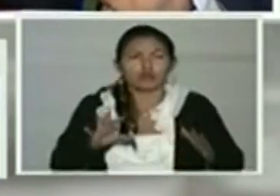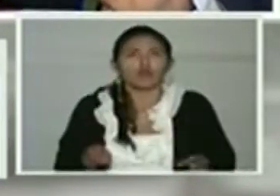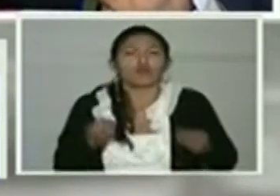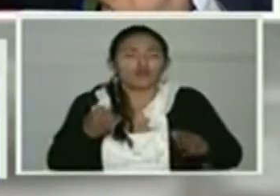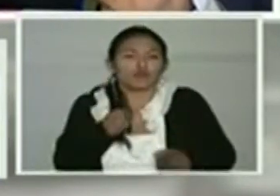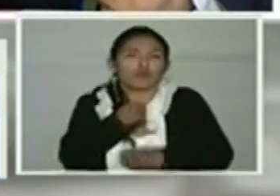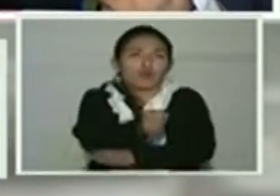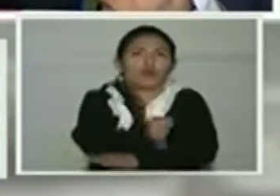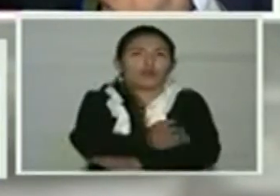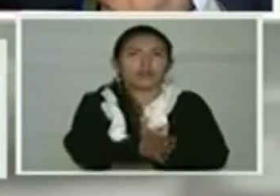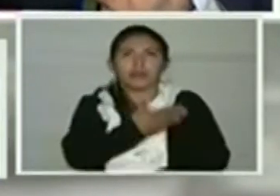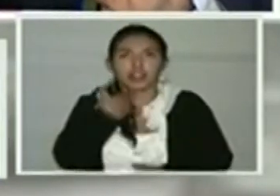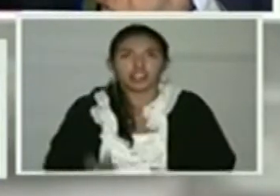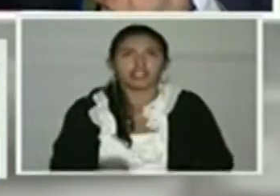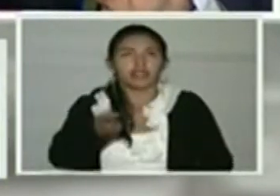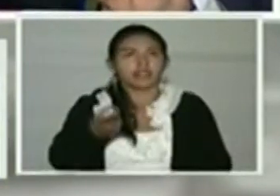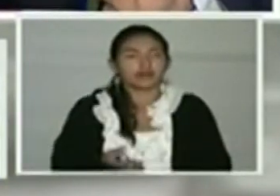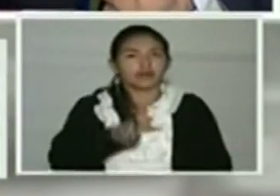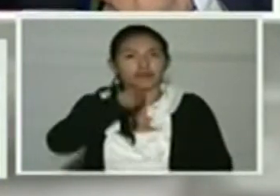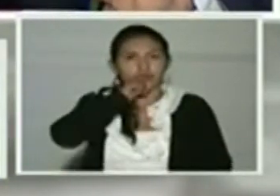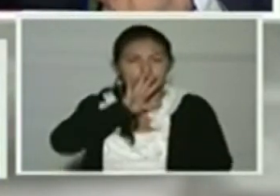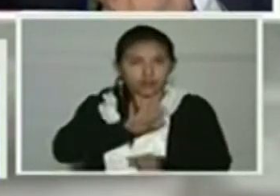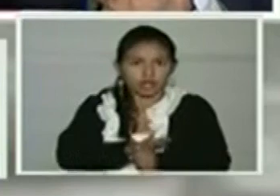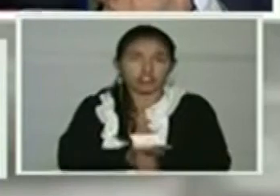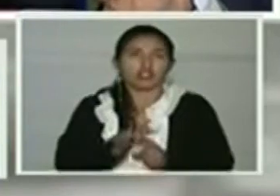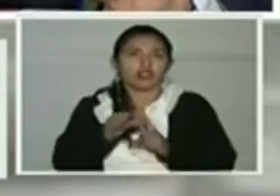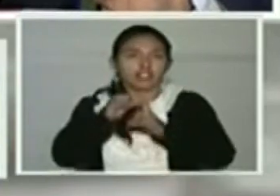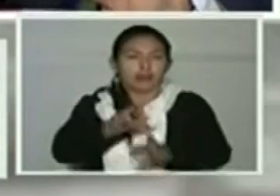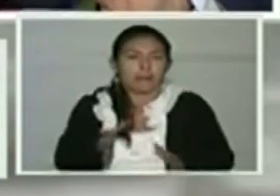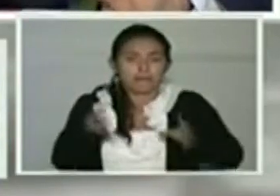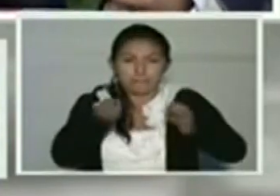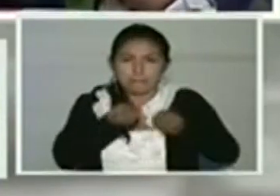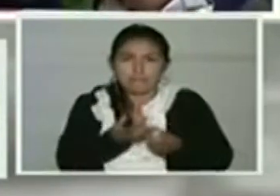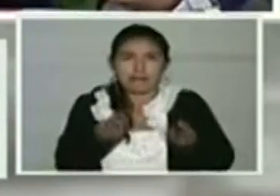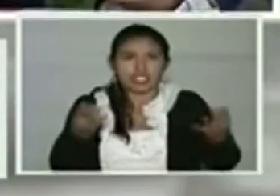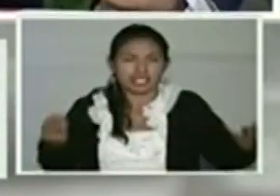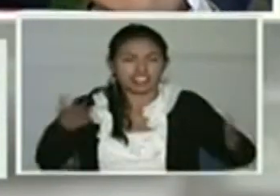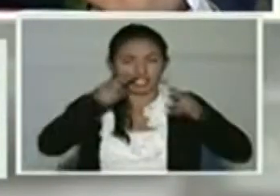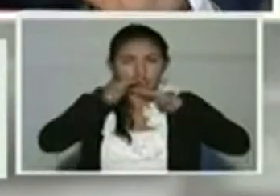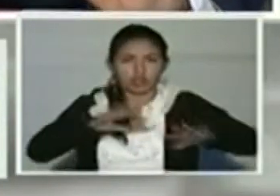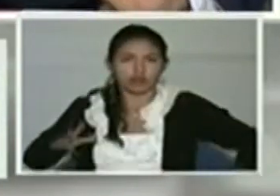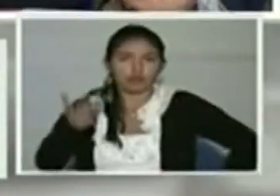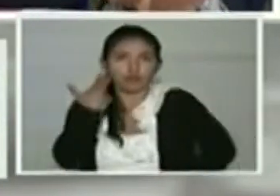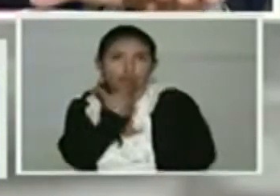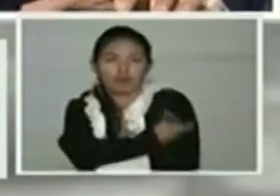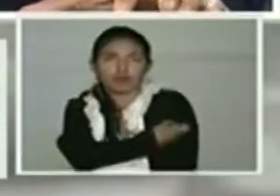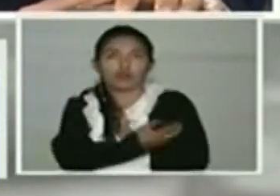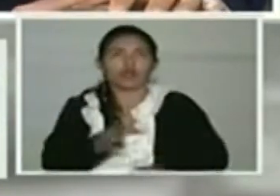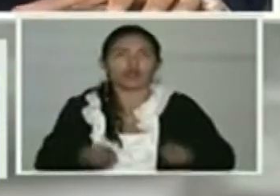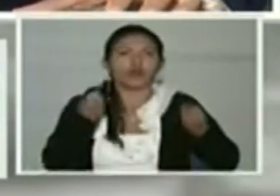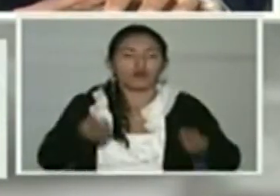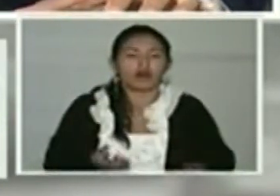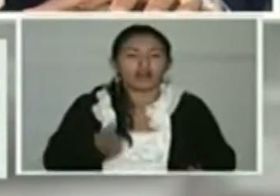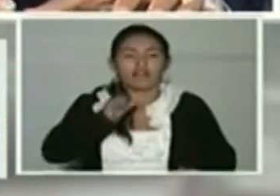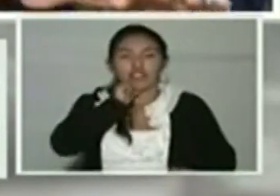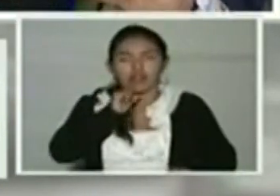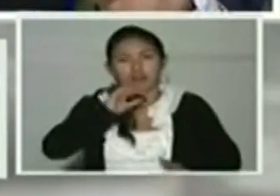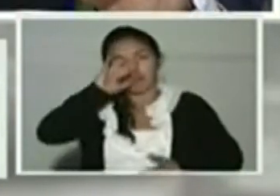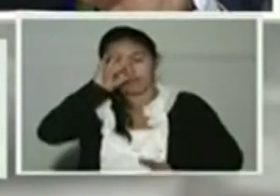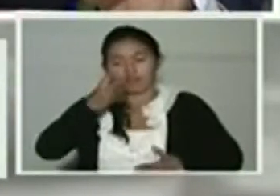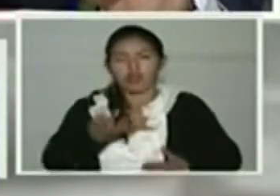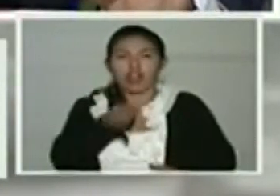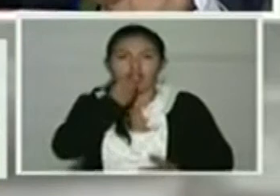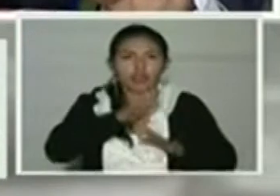forma por ejemplo ustedes van a asegurar que hayan más niños vacunados cómo van a enfocar por ejemplo el tema de la anemia cuando más del